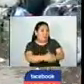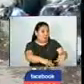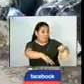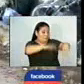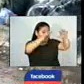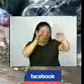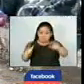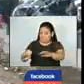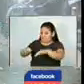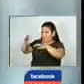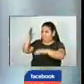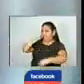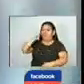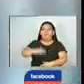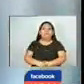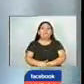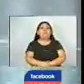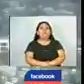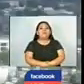acumulación de desechos.